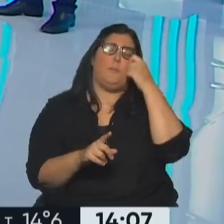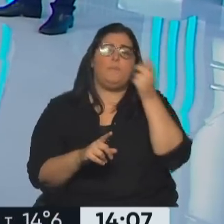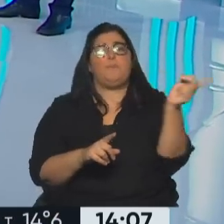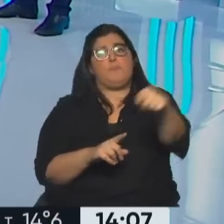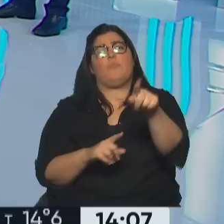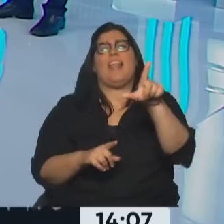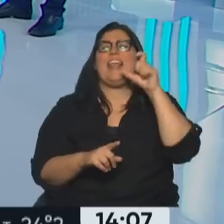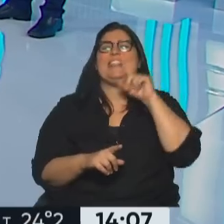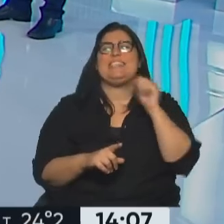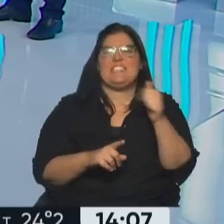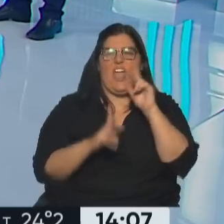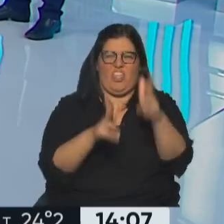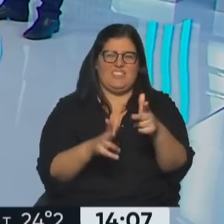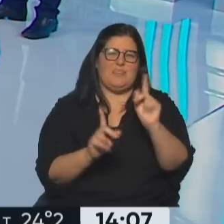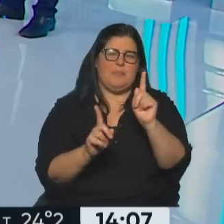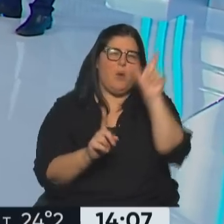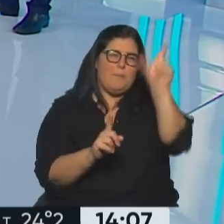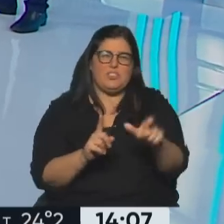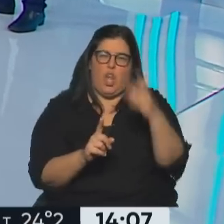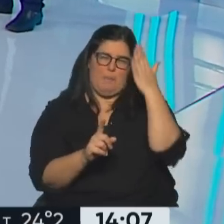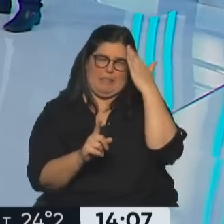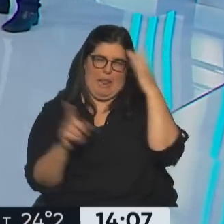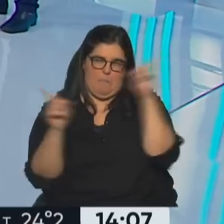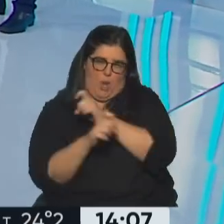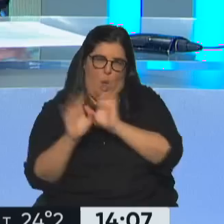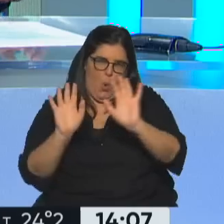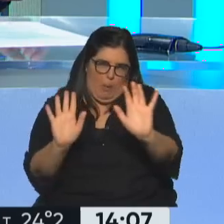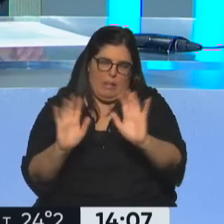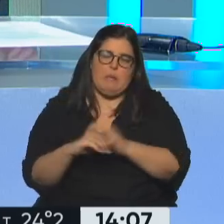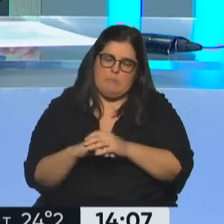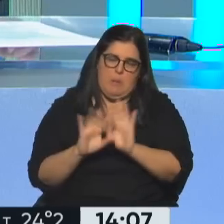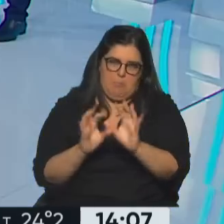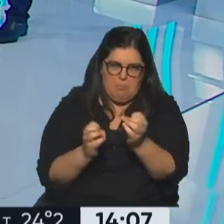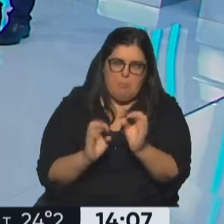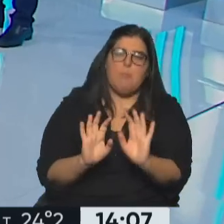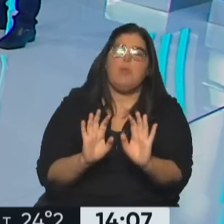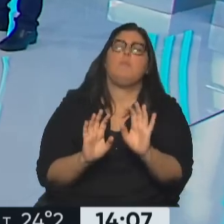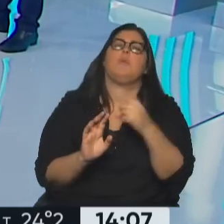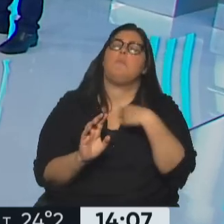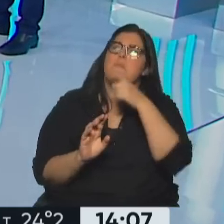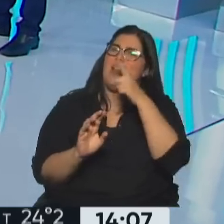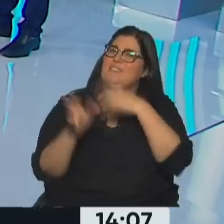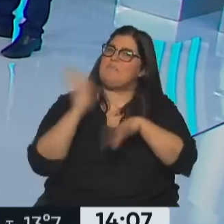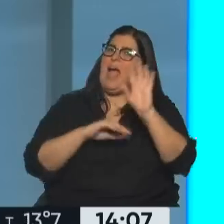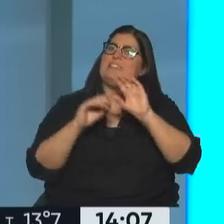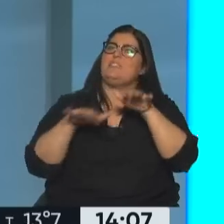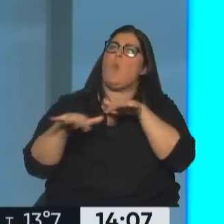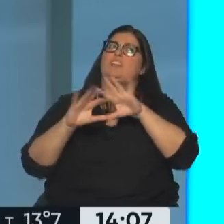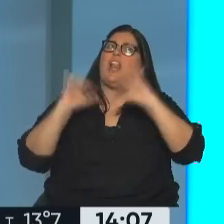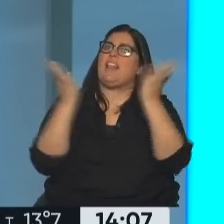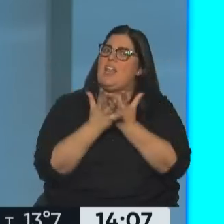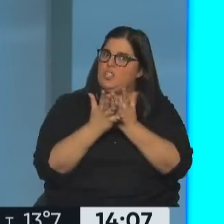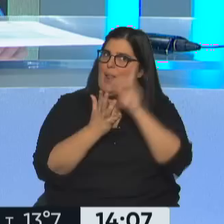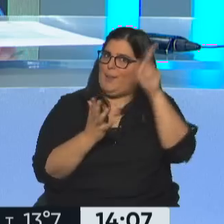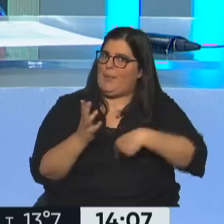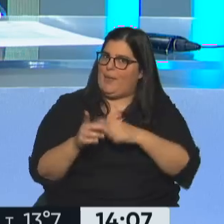Leticia de que esta persona tiene problemas mentales, digamos, y toda esta cuestión. Pero me parece que la situación internacional está